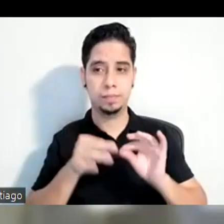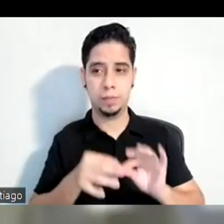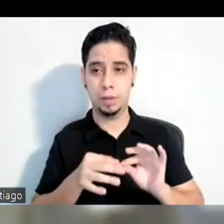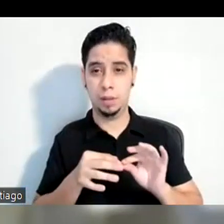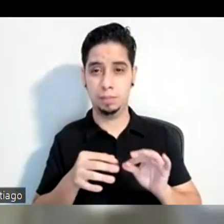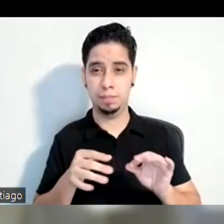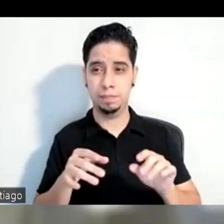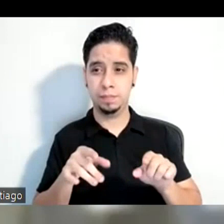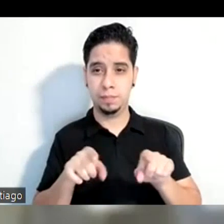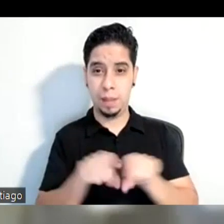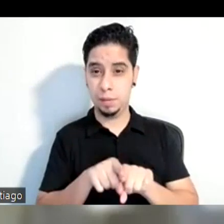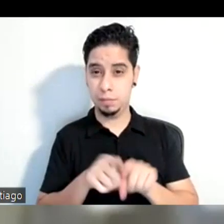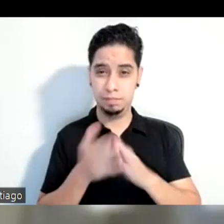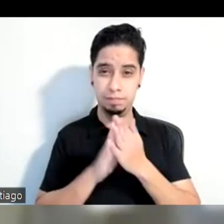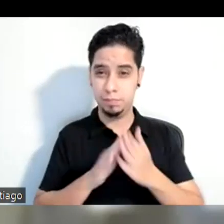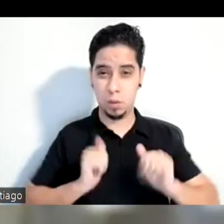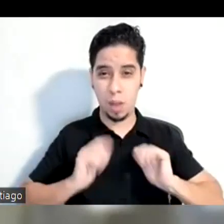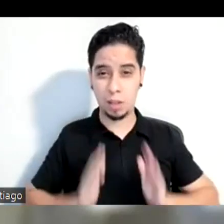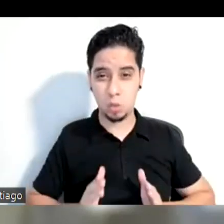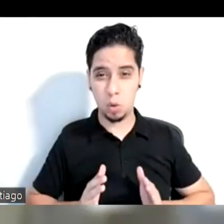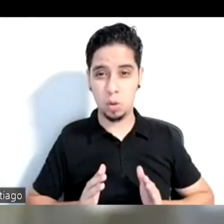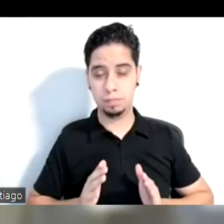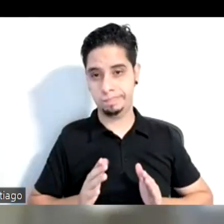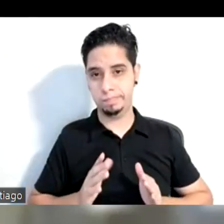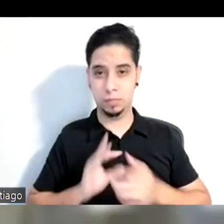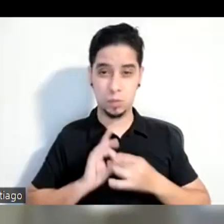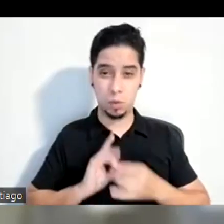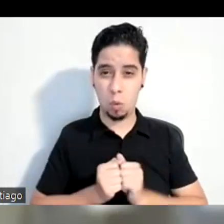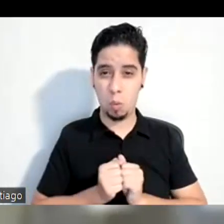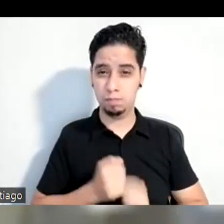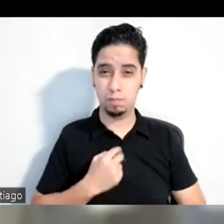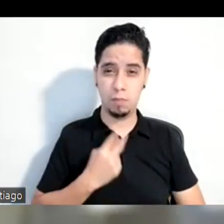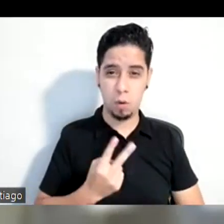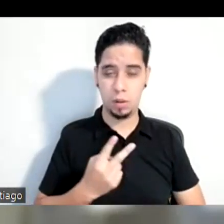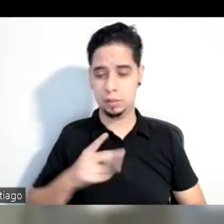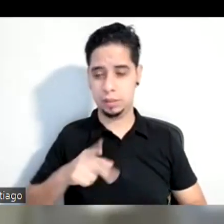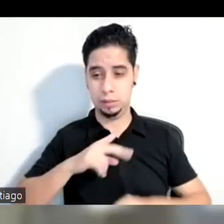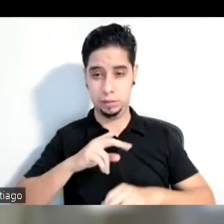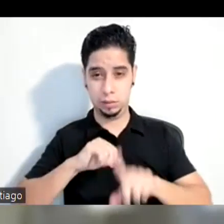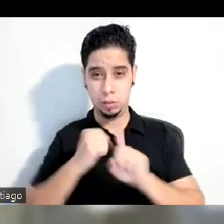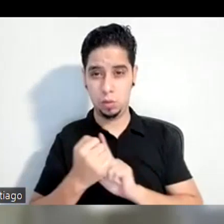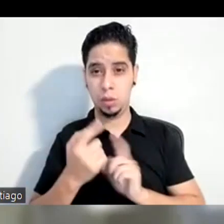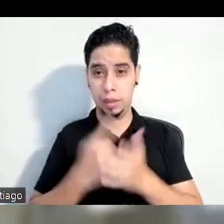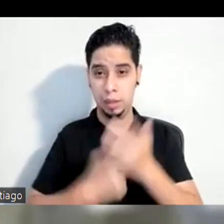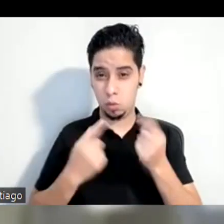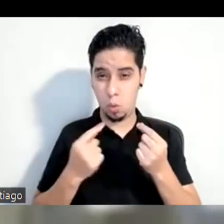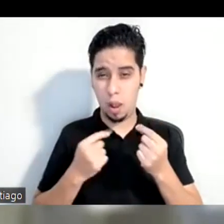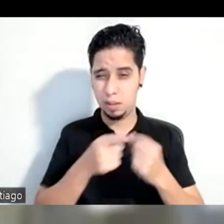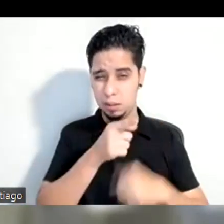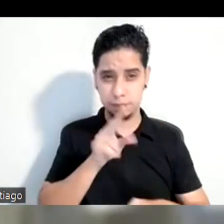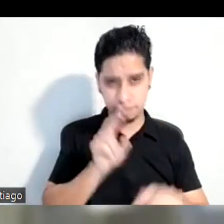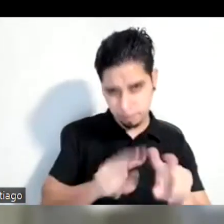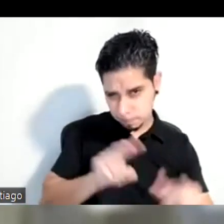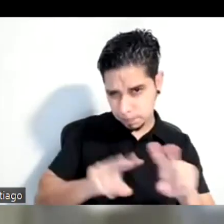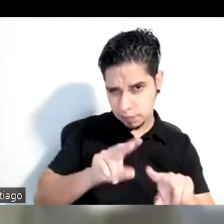pues también un actor, ¿verdad? Un actor de voz. En este caso, porque tú tienes que caracterizar lo que tú estás viendo, lo que